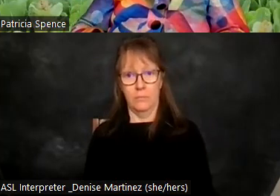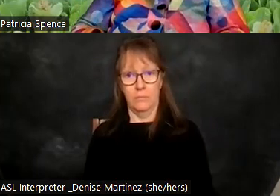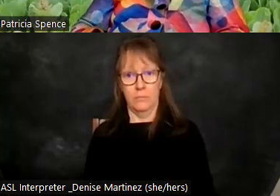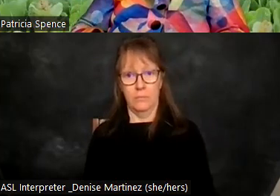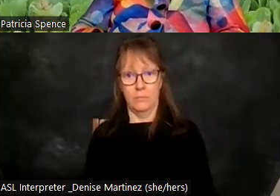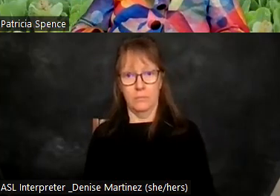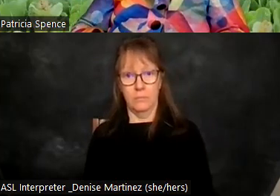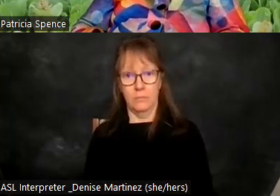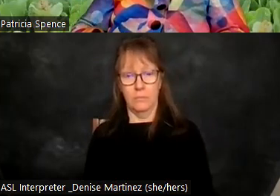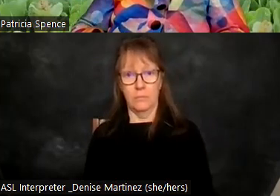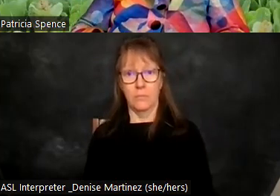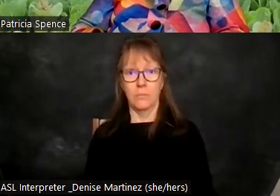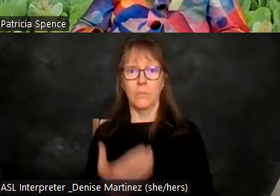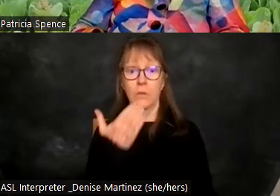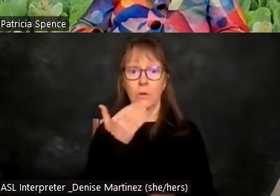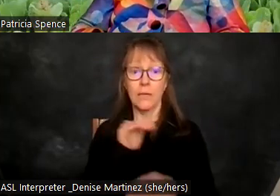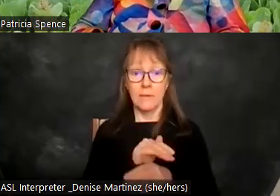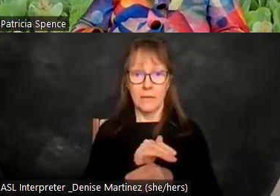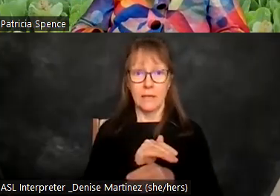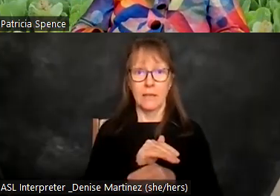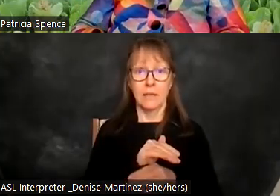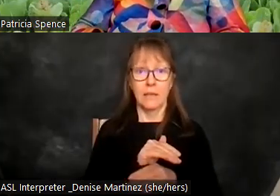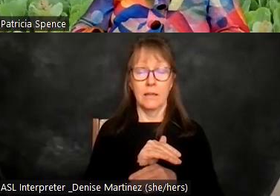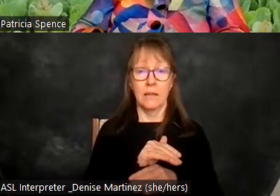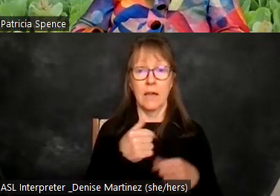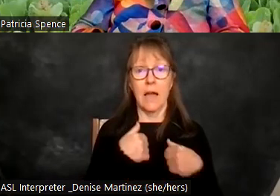un residente de East Boston durante 10 años.